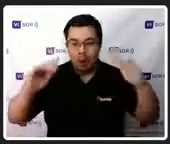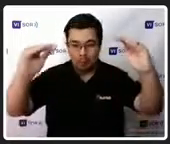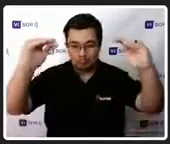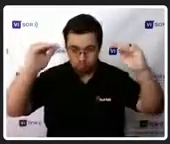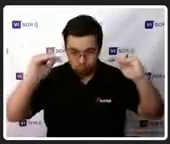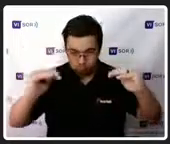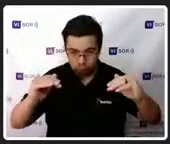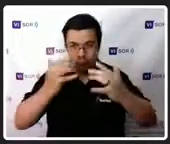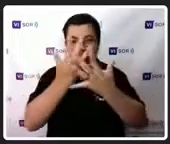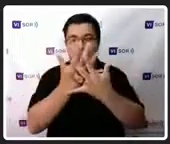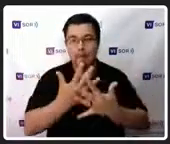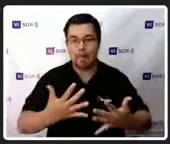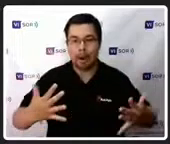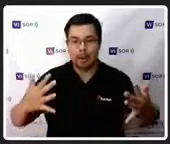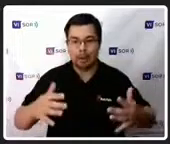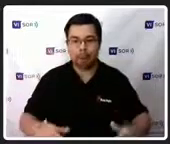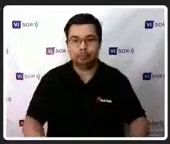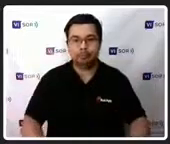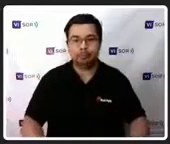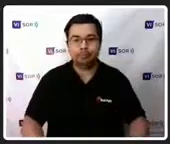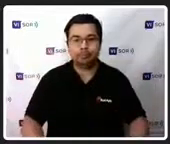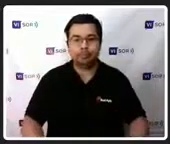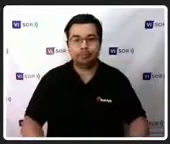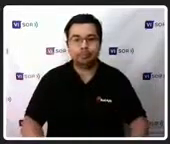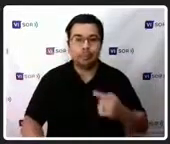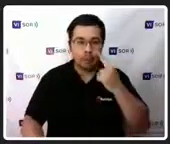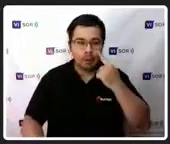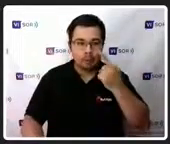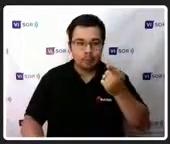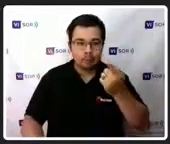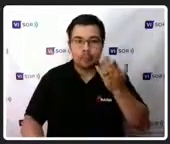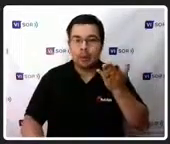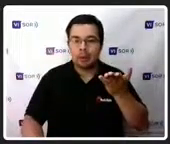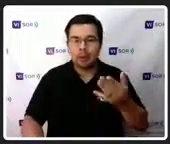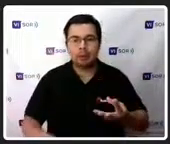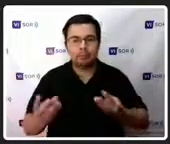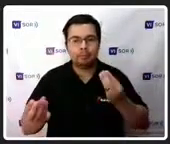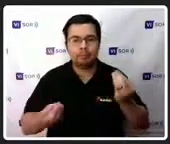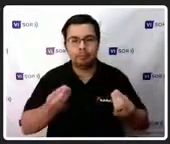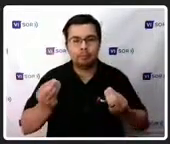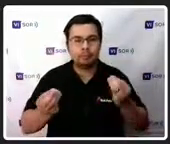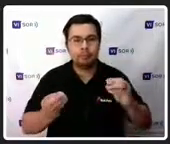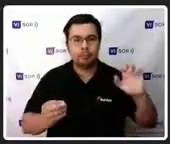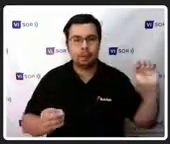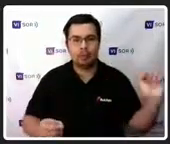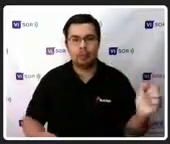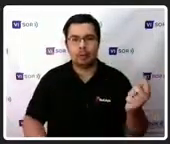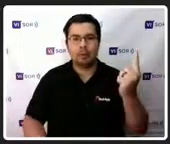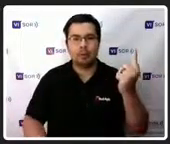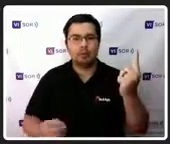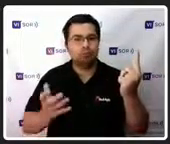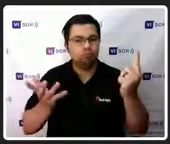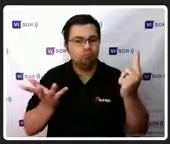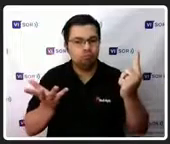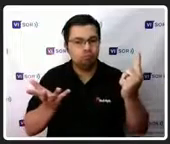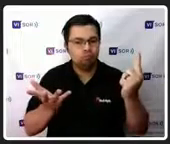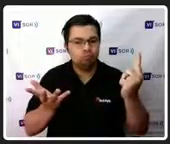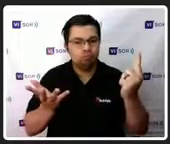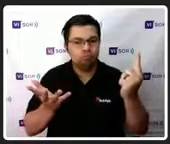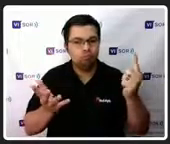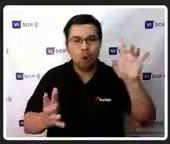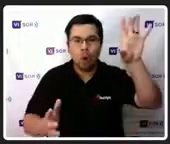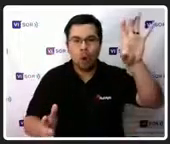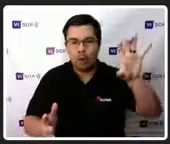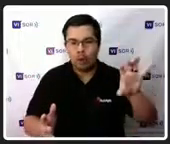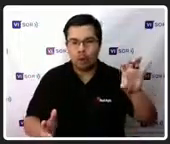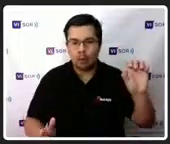inferior de la malla, ¿ya? Y la parte inferior de la malla, el componente principal, acá seguimos reforzando, ¿no es cierto?, las